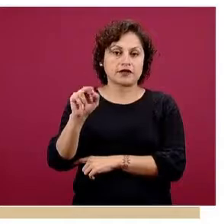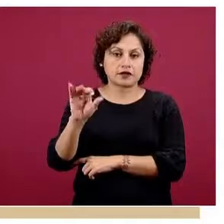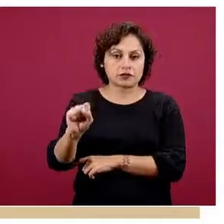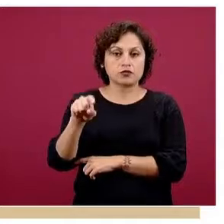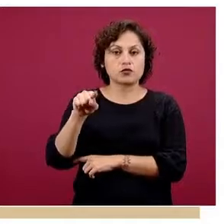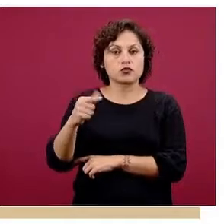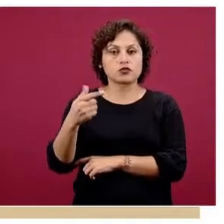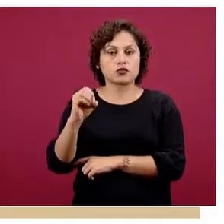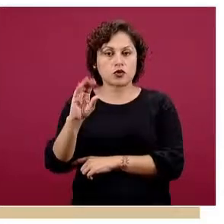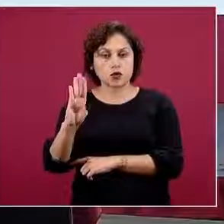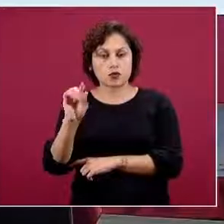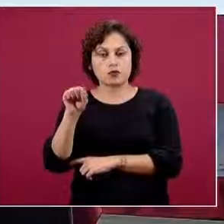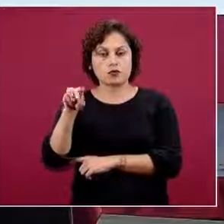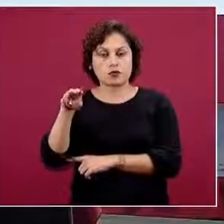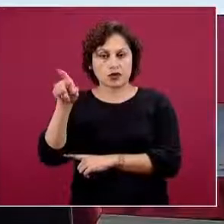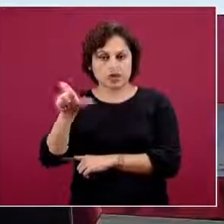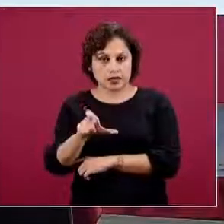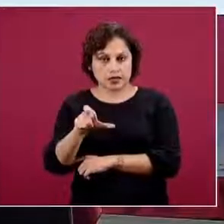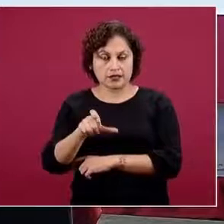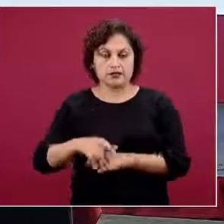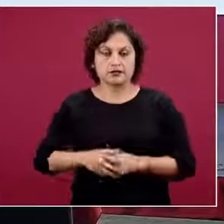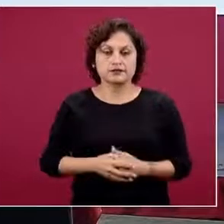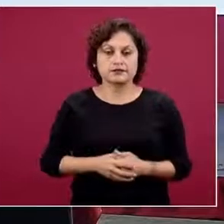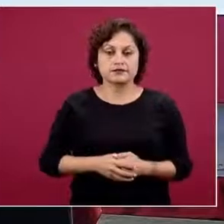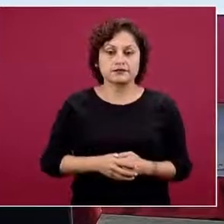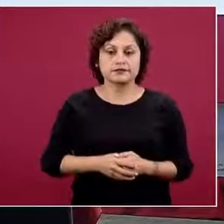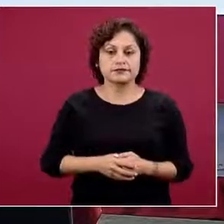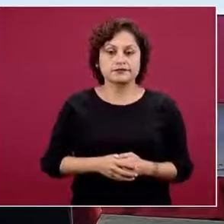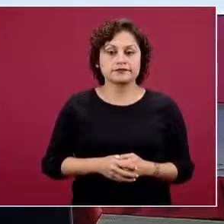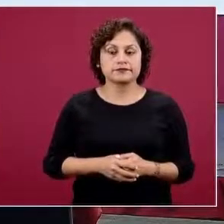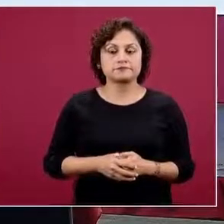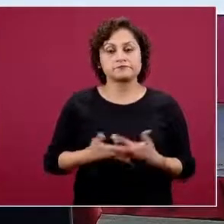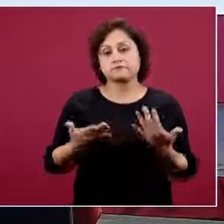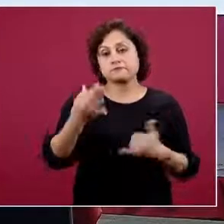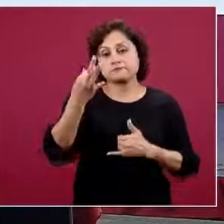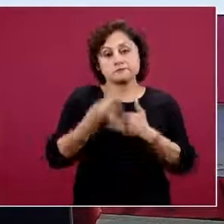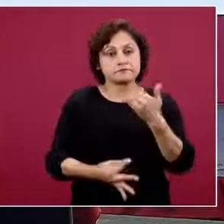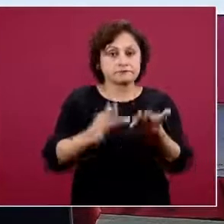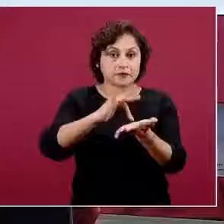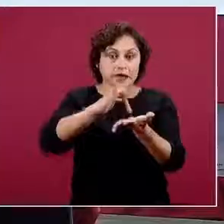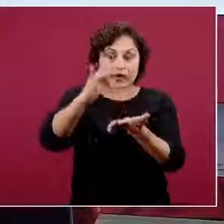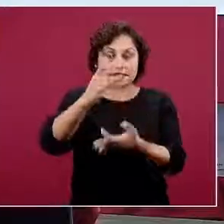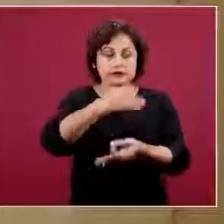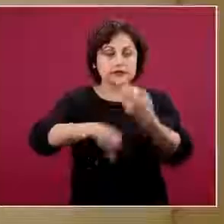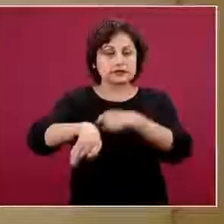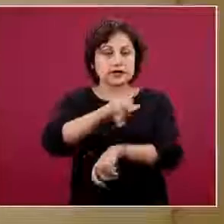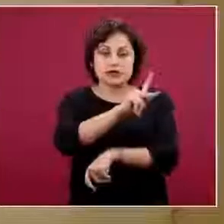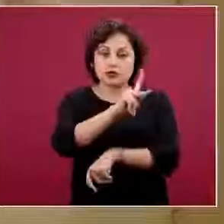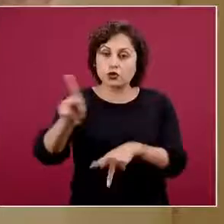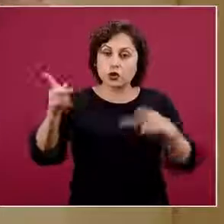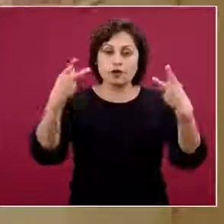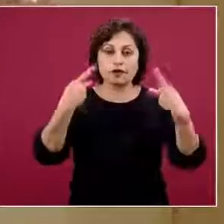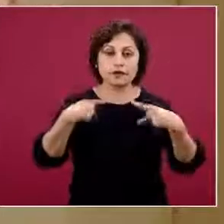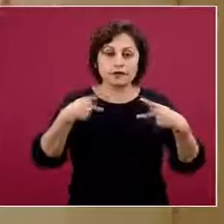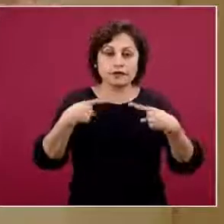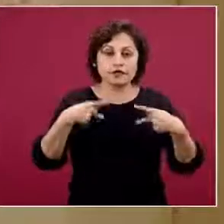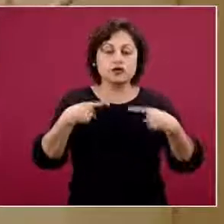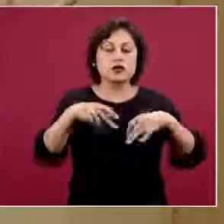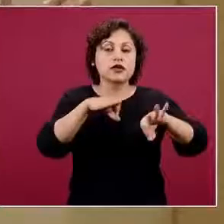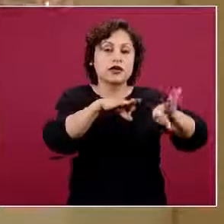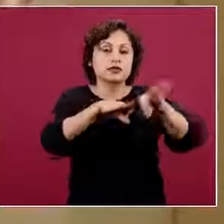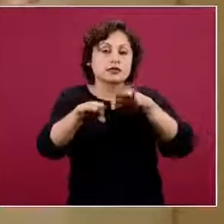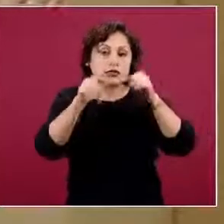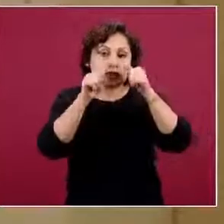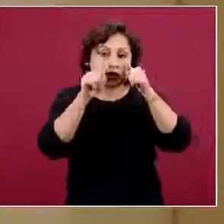coronavirus.gov.mx. La que sigue, por favor. Y finalmente, pues agradecer nuevamente a todo el personal que se dedica a la atención